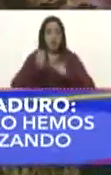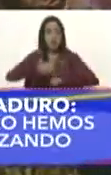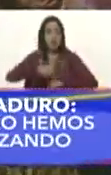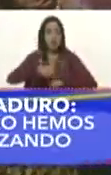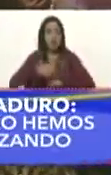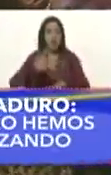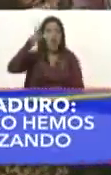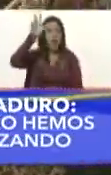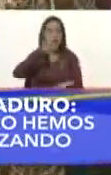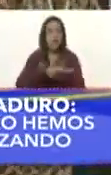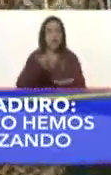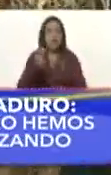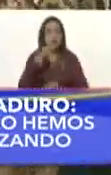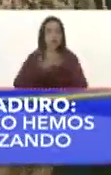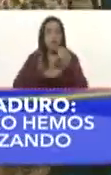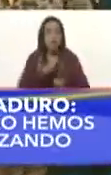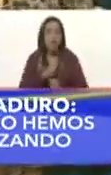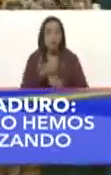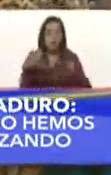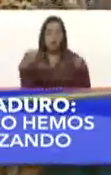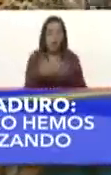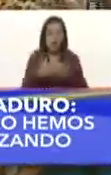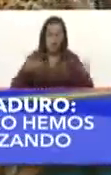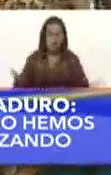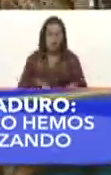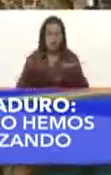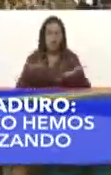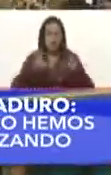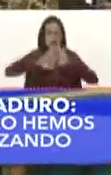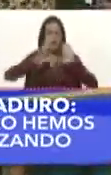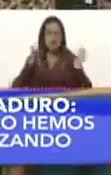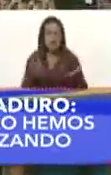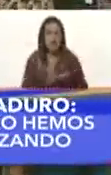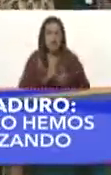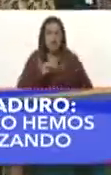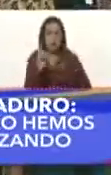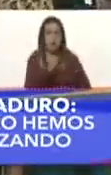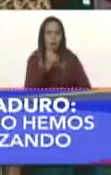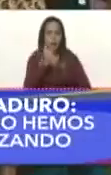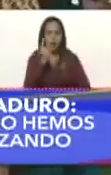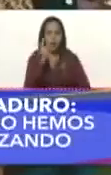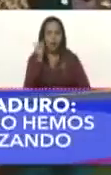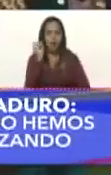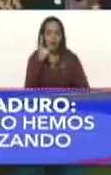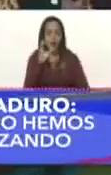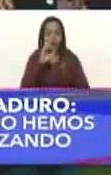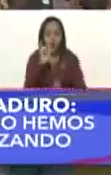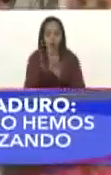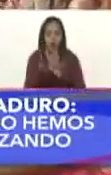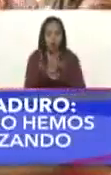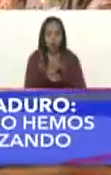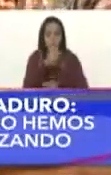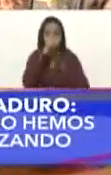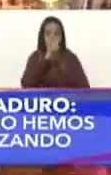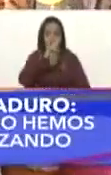Aprobado, queda instalado el comité promotor mundial de este Congreso para agosto